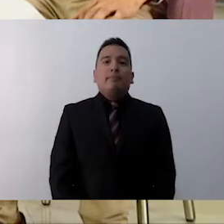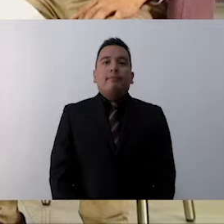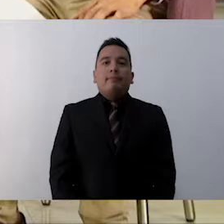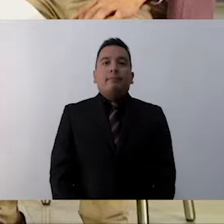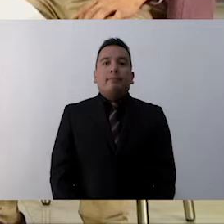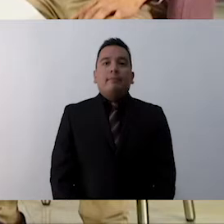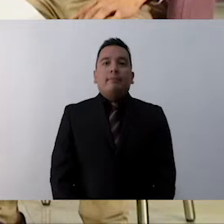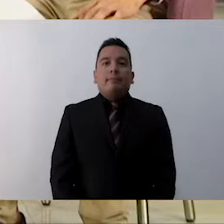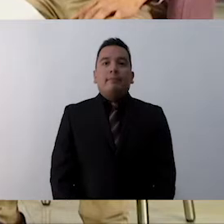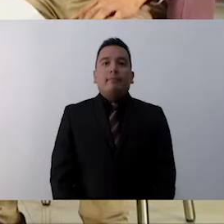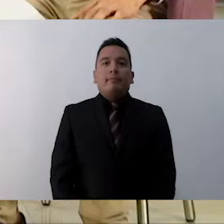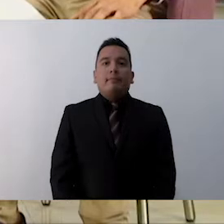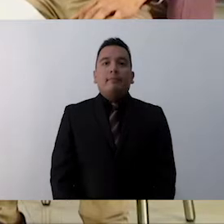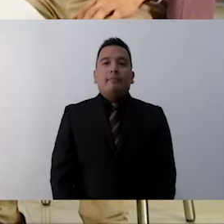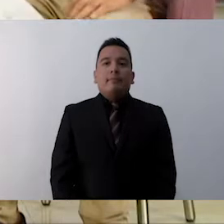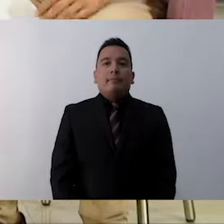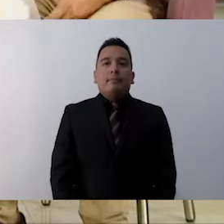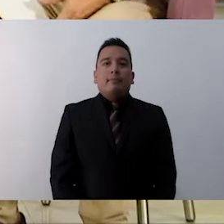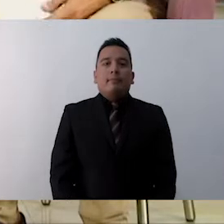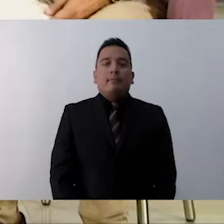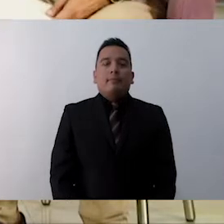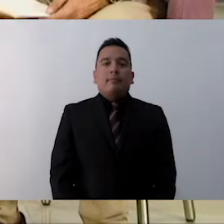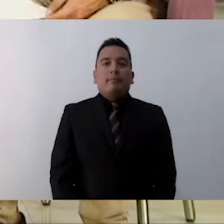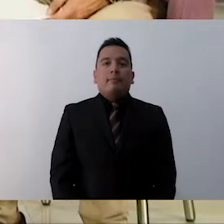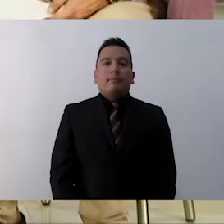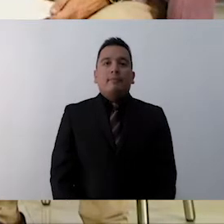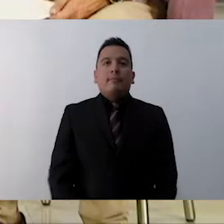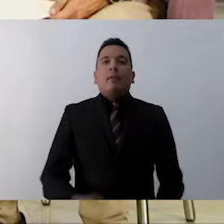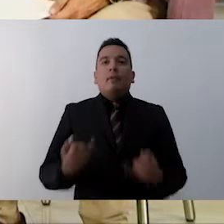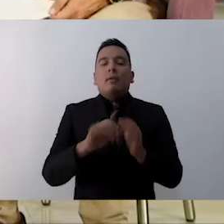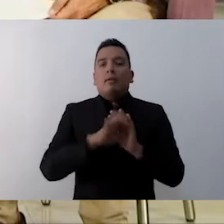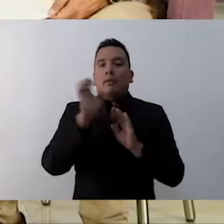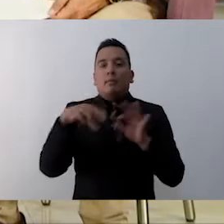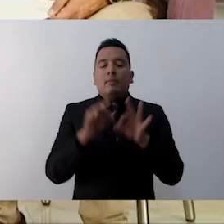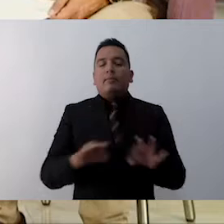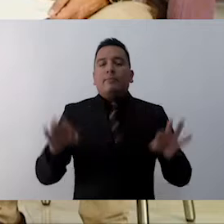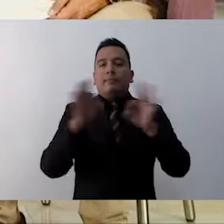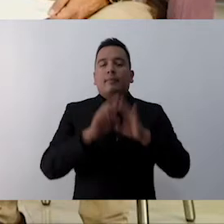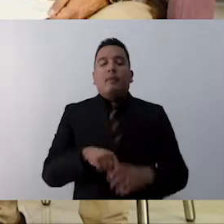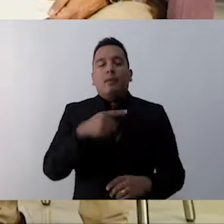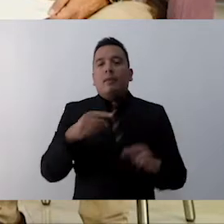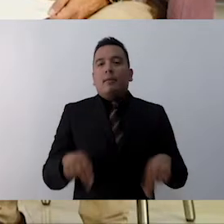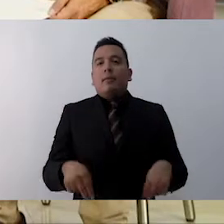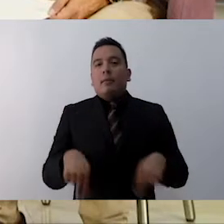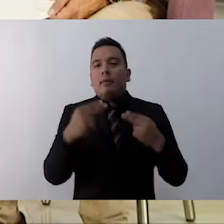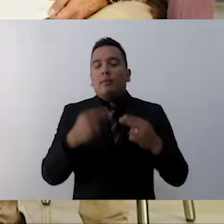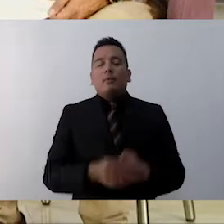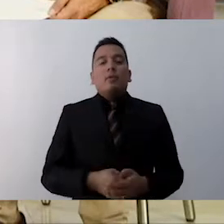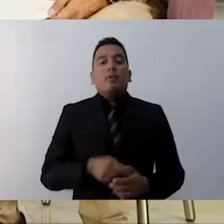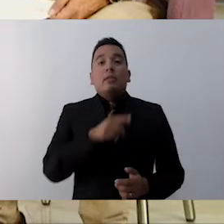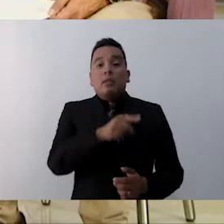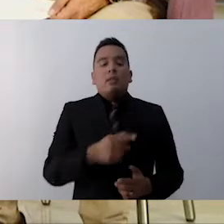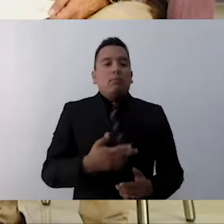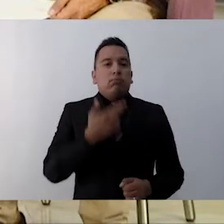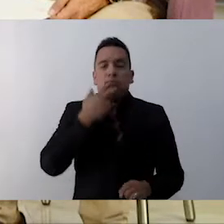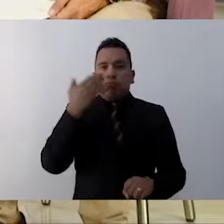Y cada vez más, insisto, en términos el consenso internacional, las empresas tienen un